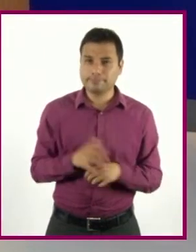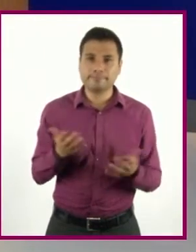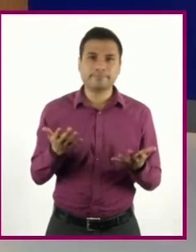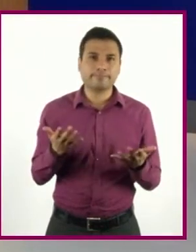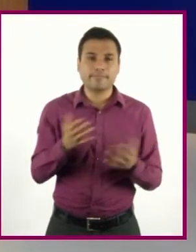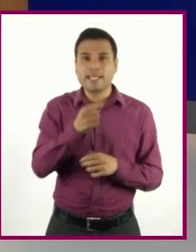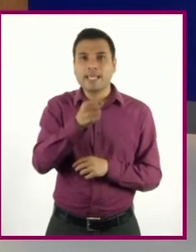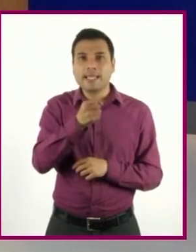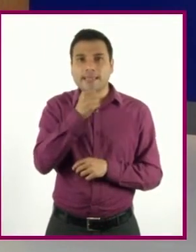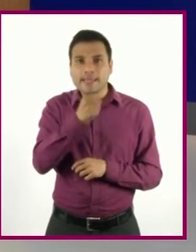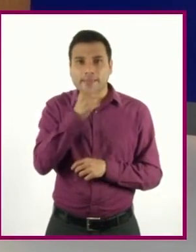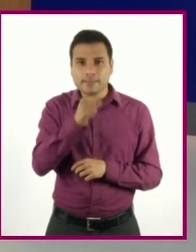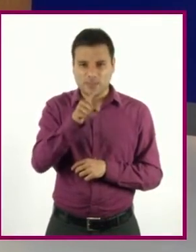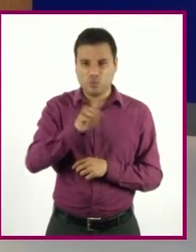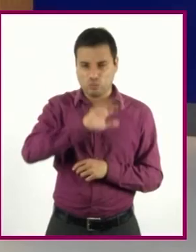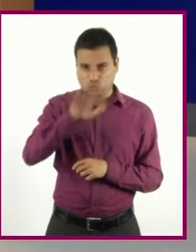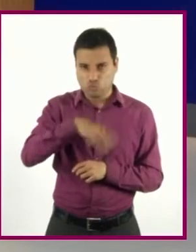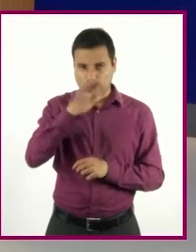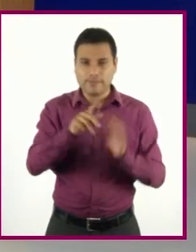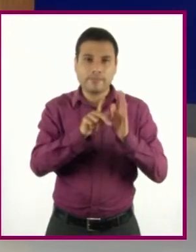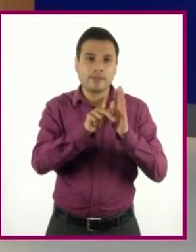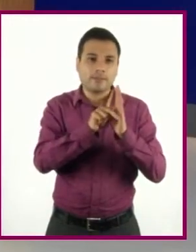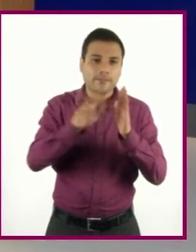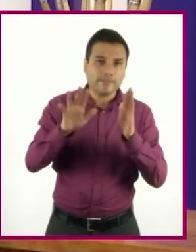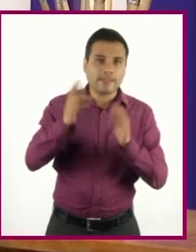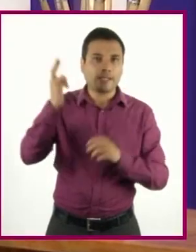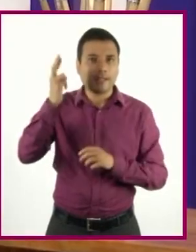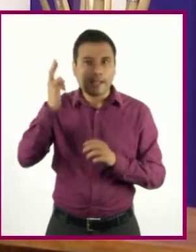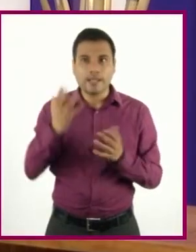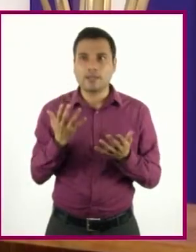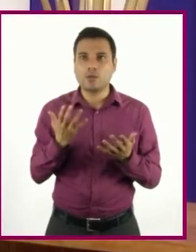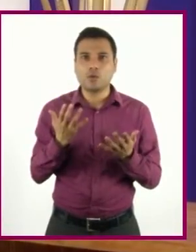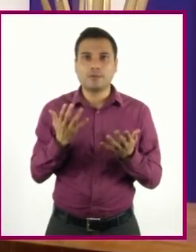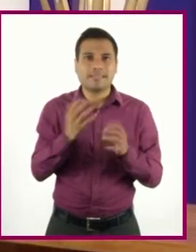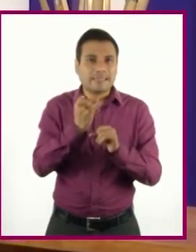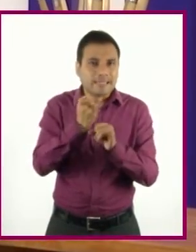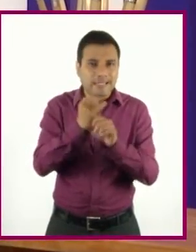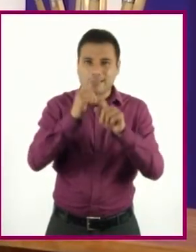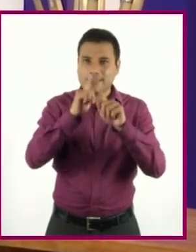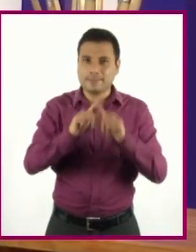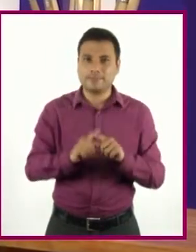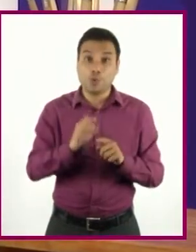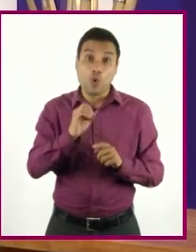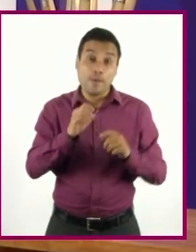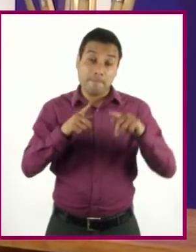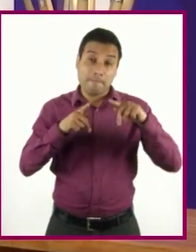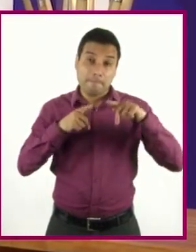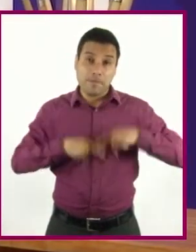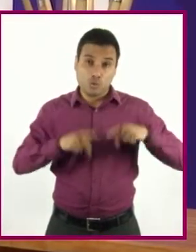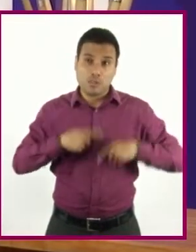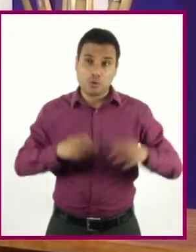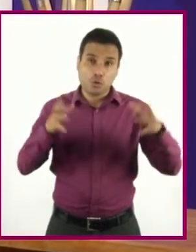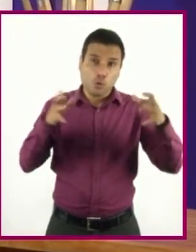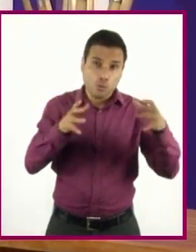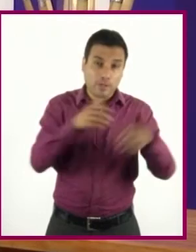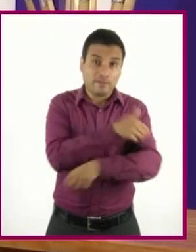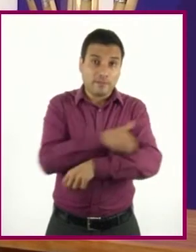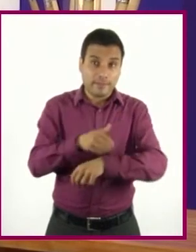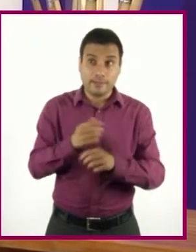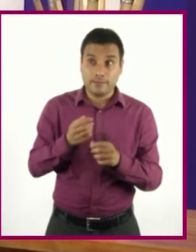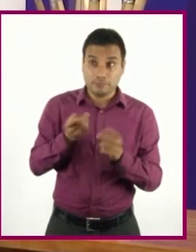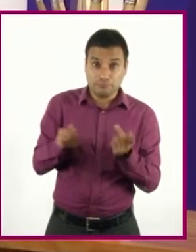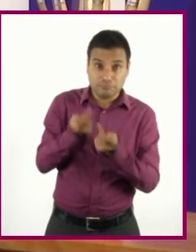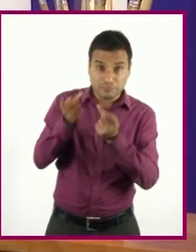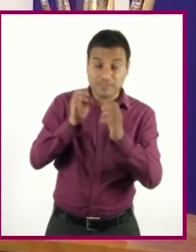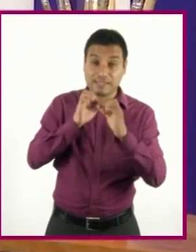entrevistas en los medios de comunicación y, por supuesto, entrevistar a los personajes de su comunidad o su familia que les parezcan